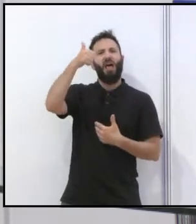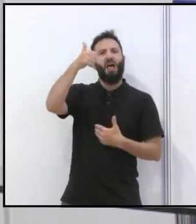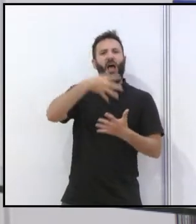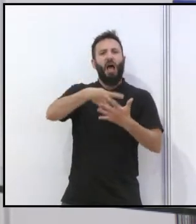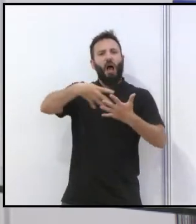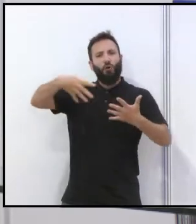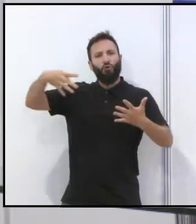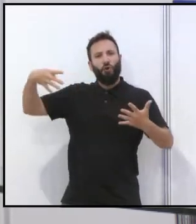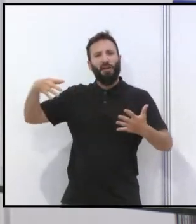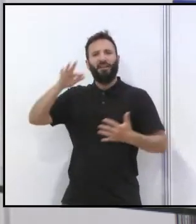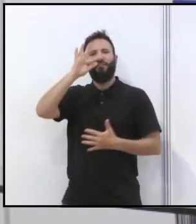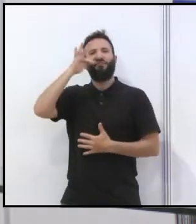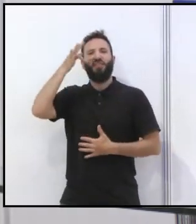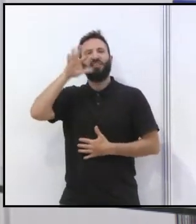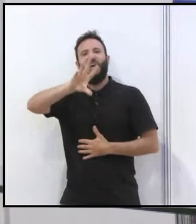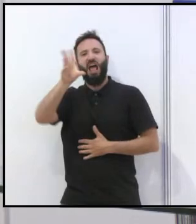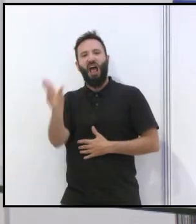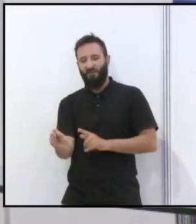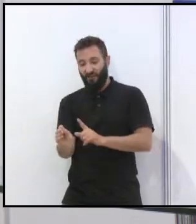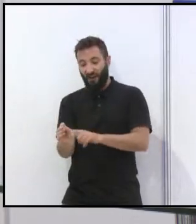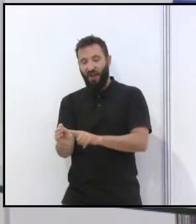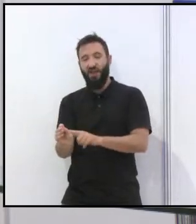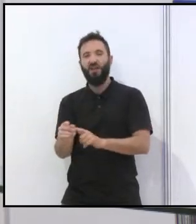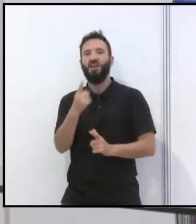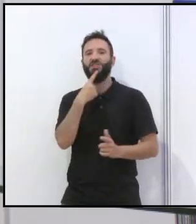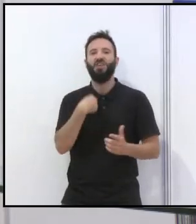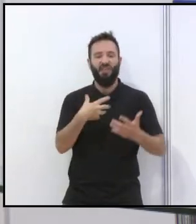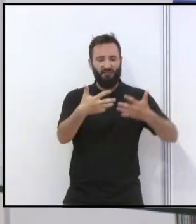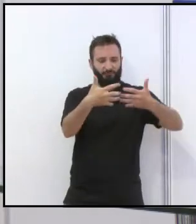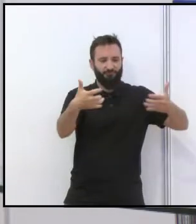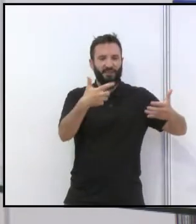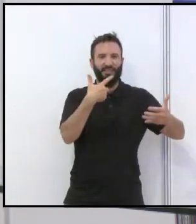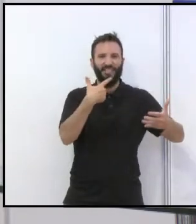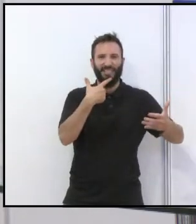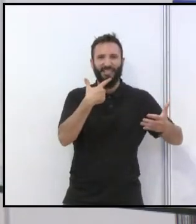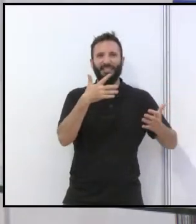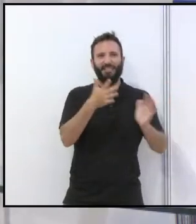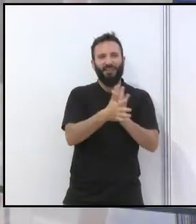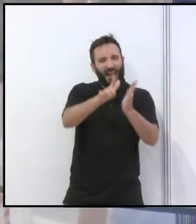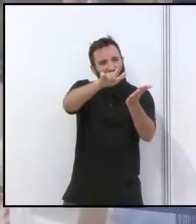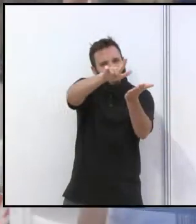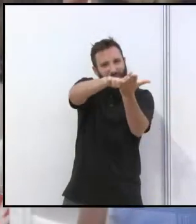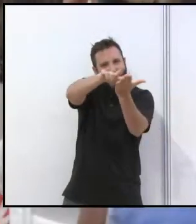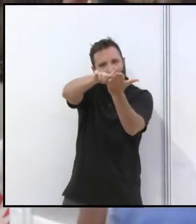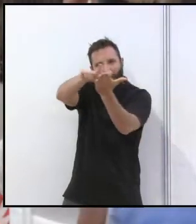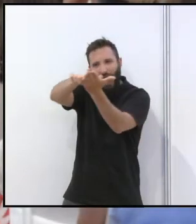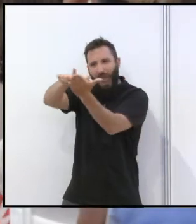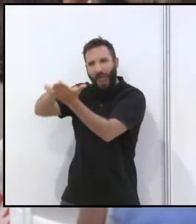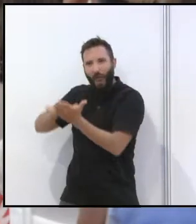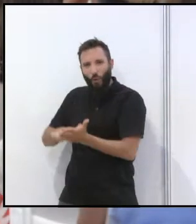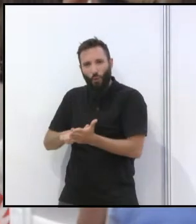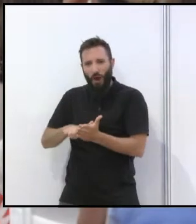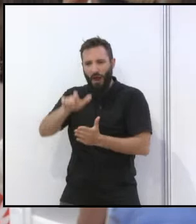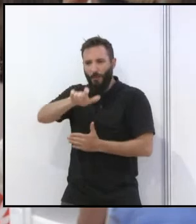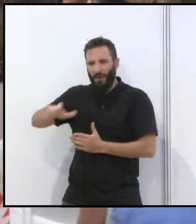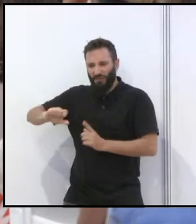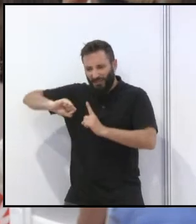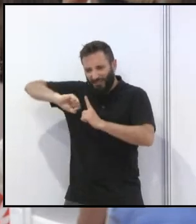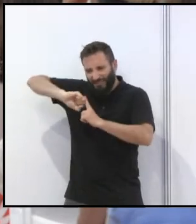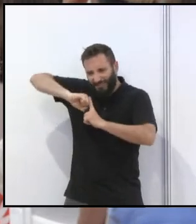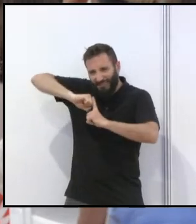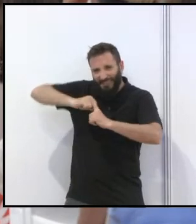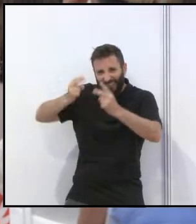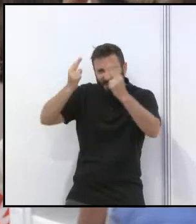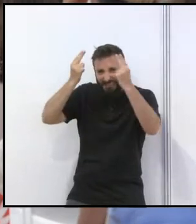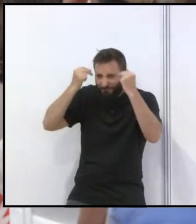del África, ¿no? Y entonces él decía cómo se resignifica la lengua del oprimido, que tiene